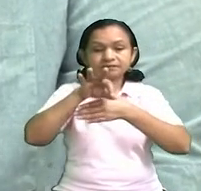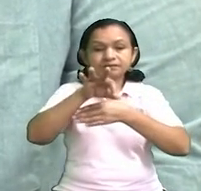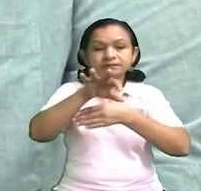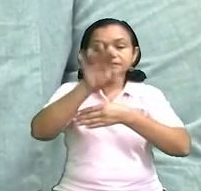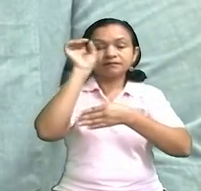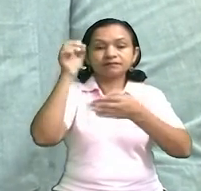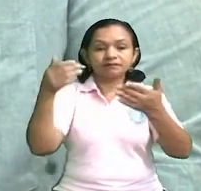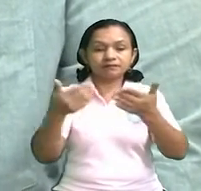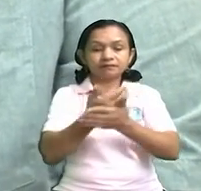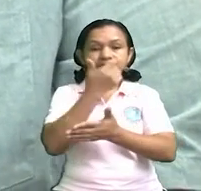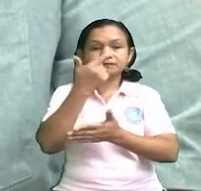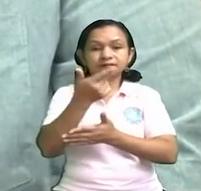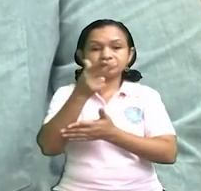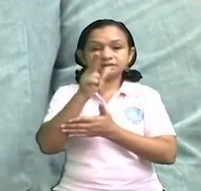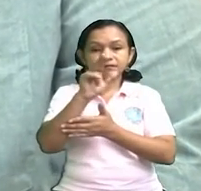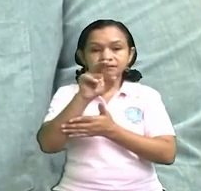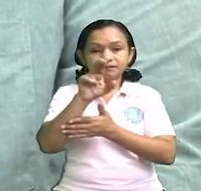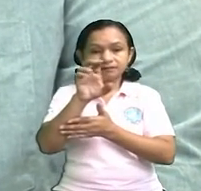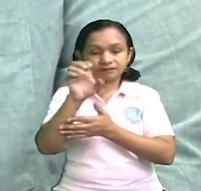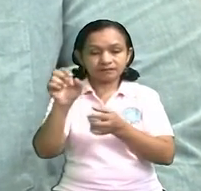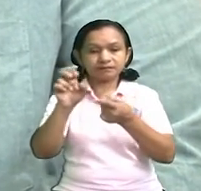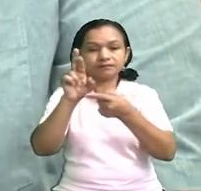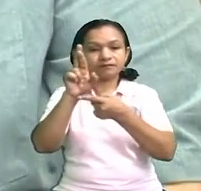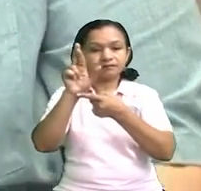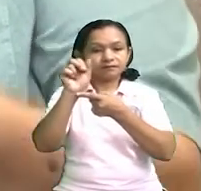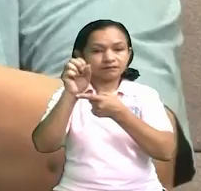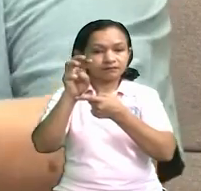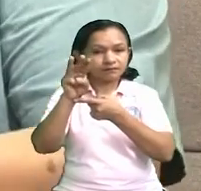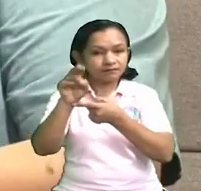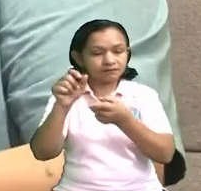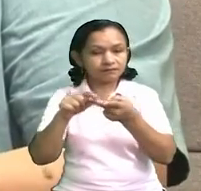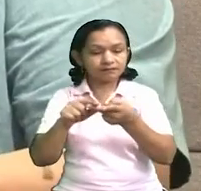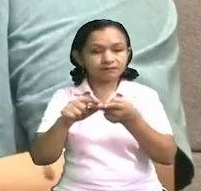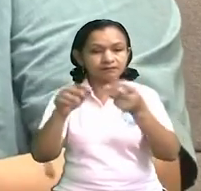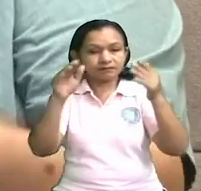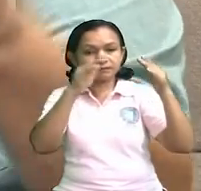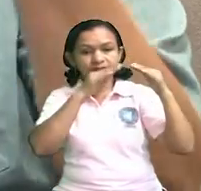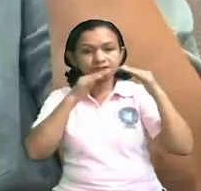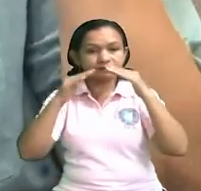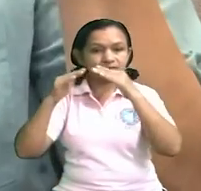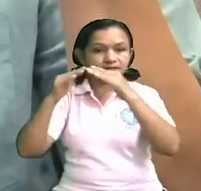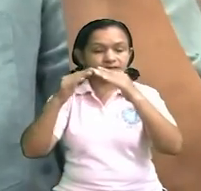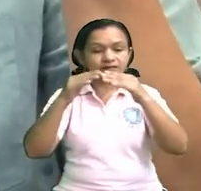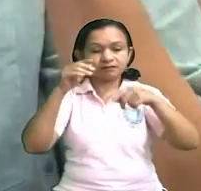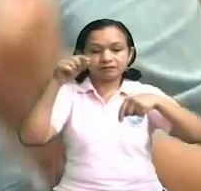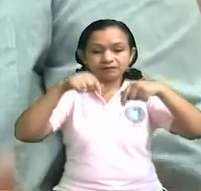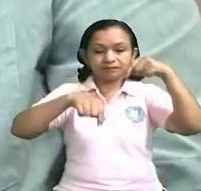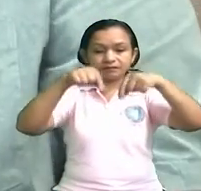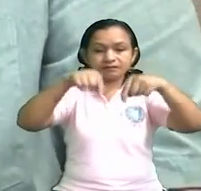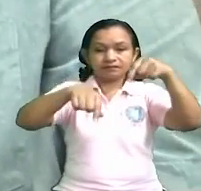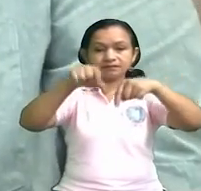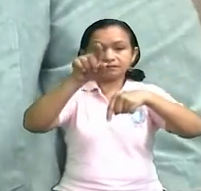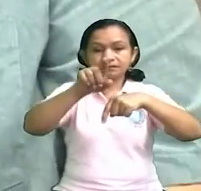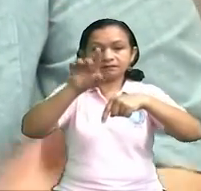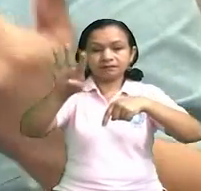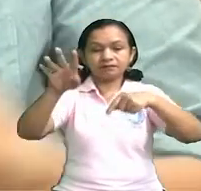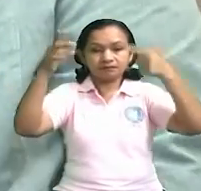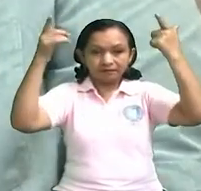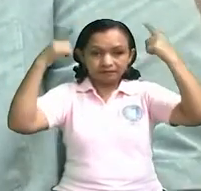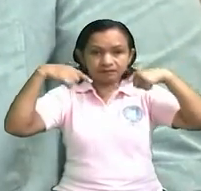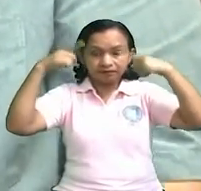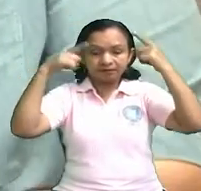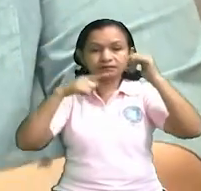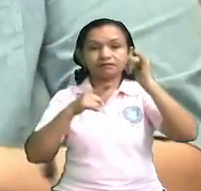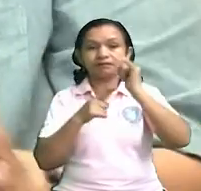migratorias en Nueva Guinea, en El Rama, en Ciudad Sandino, en el kilómetro 14, carretera Masaya,